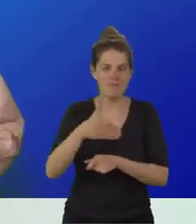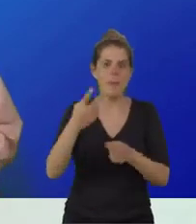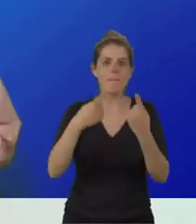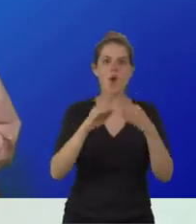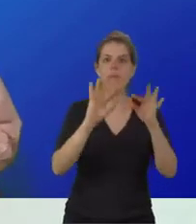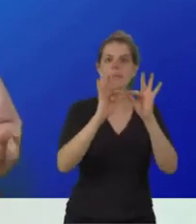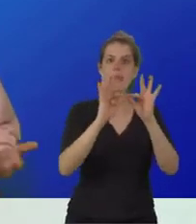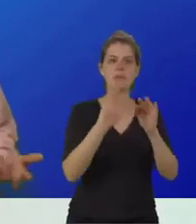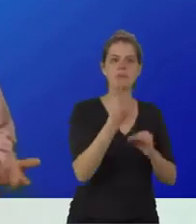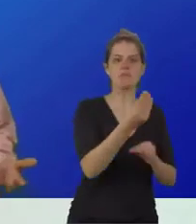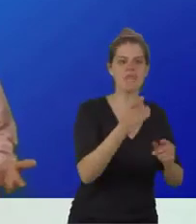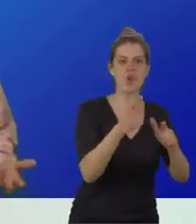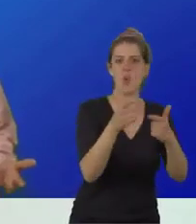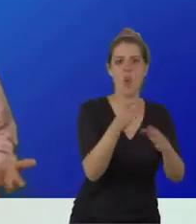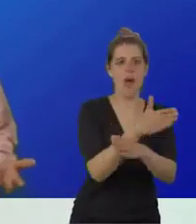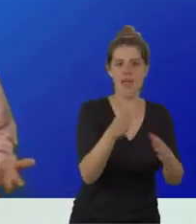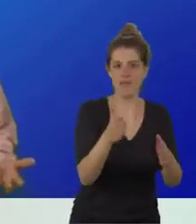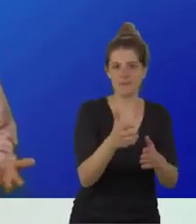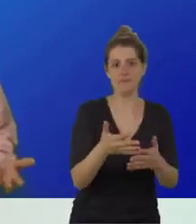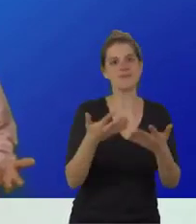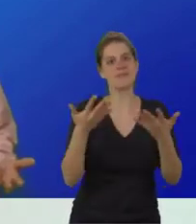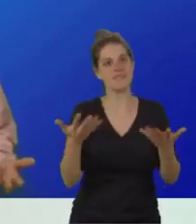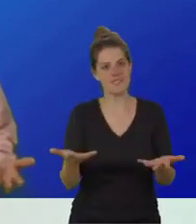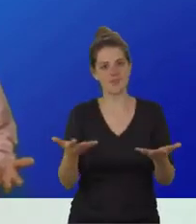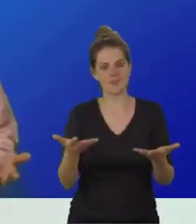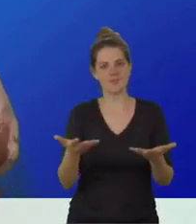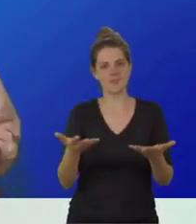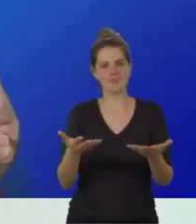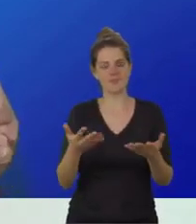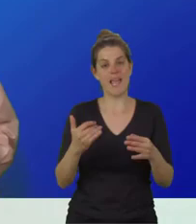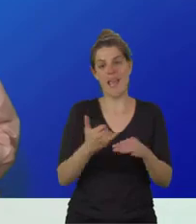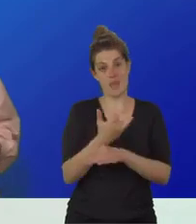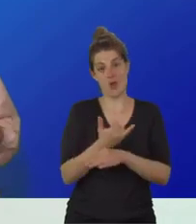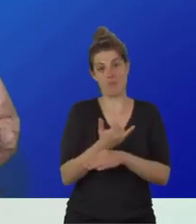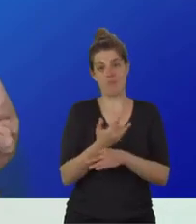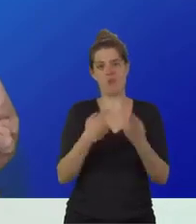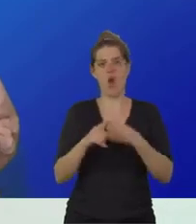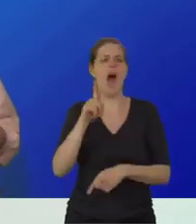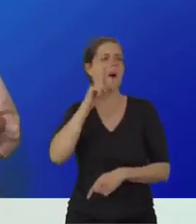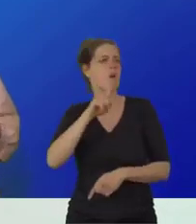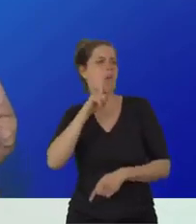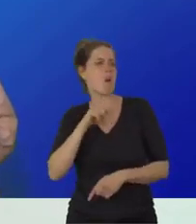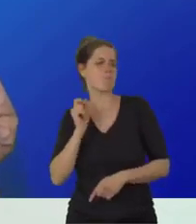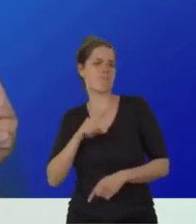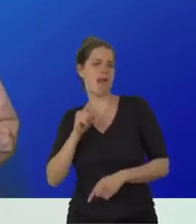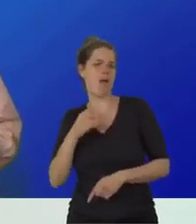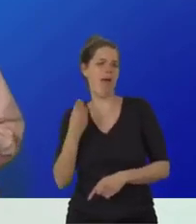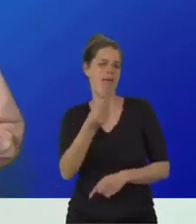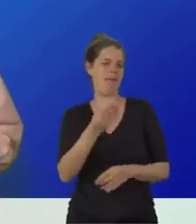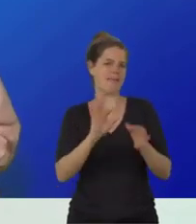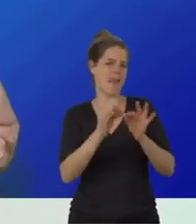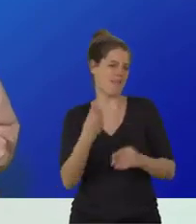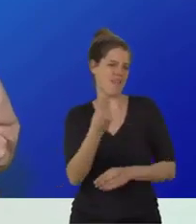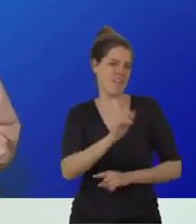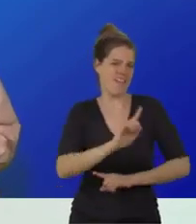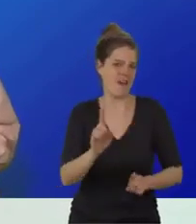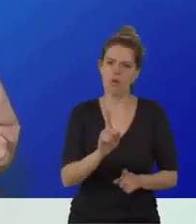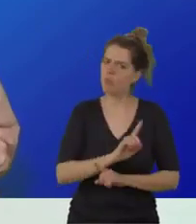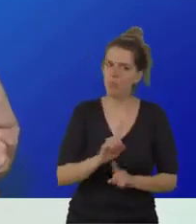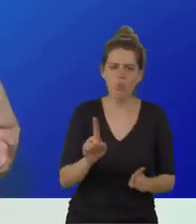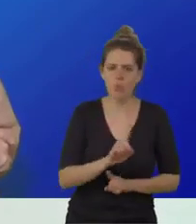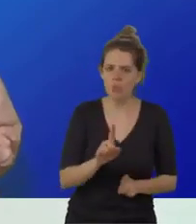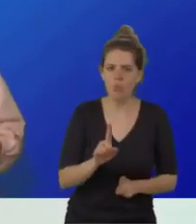sorda y no teníamos intérprete de lengua de señas. Eso es un error que uno no lo hace de